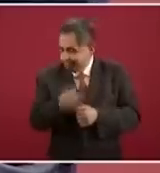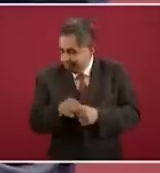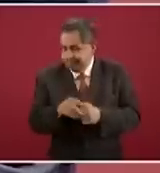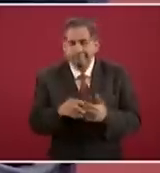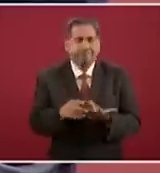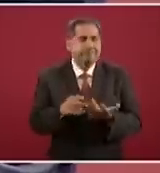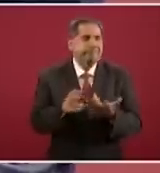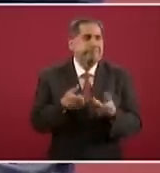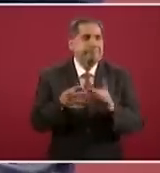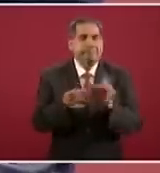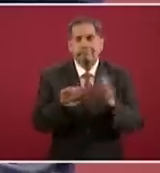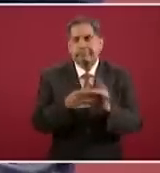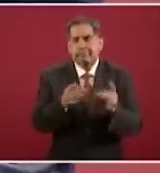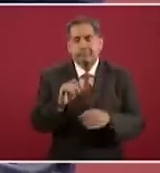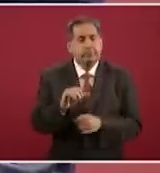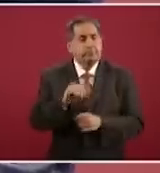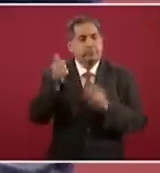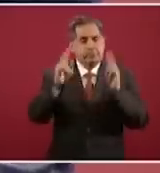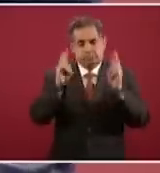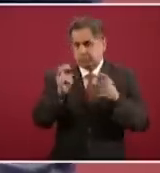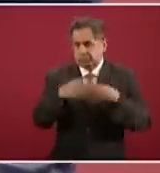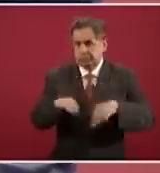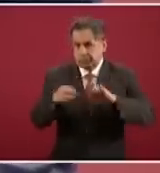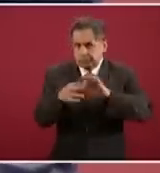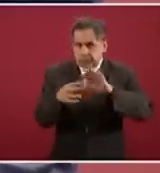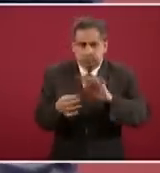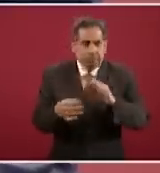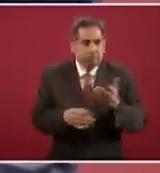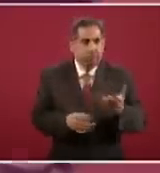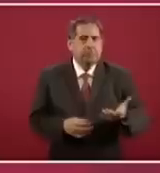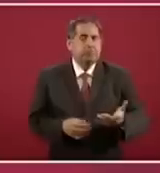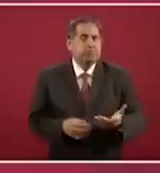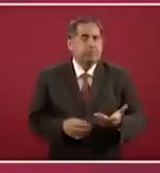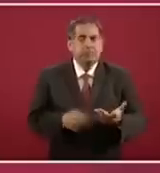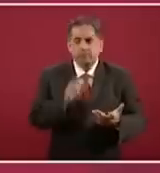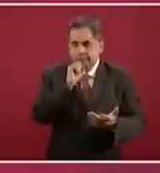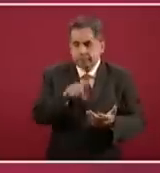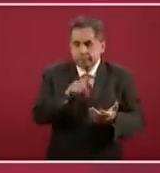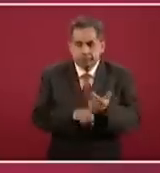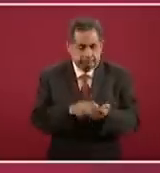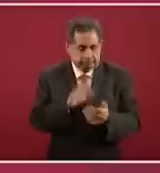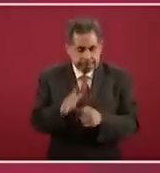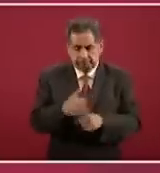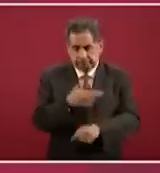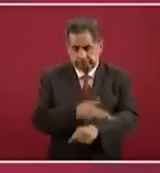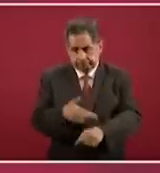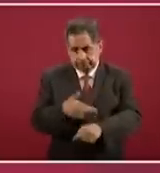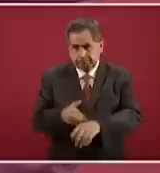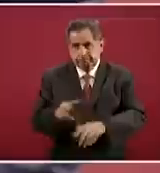otro tema que les importaba y que salió